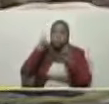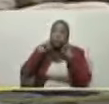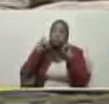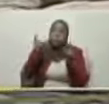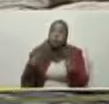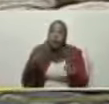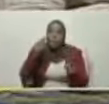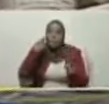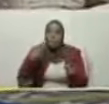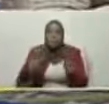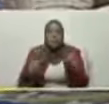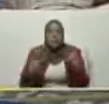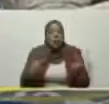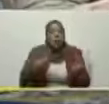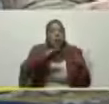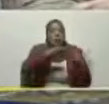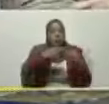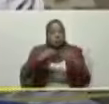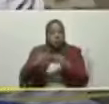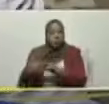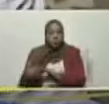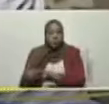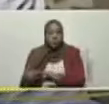estuvimos viendo